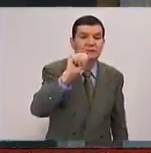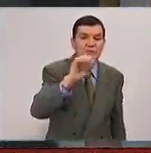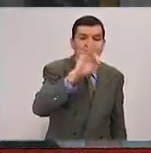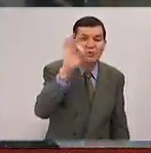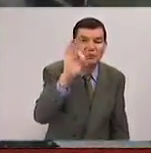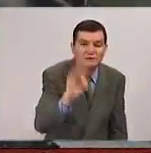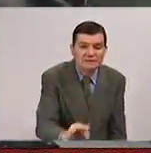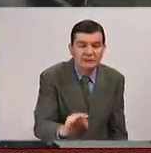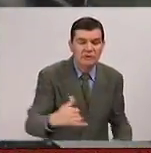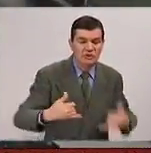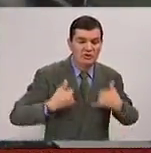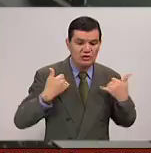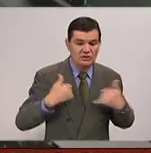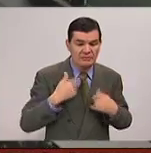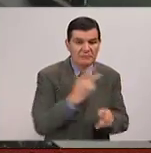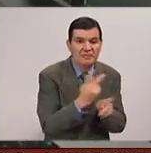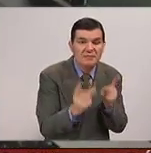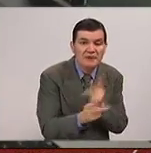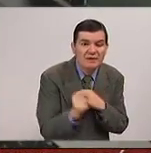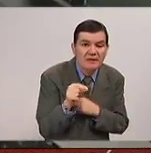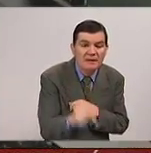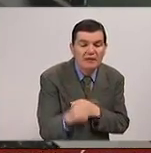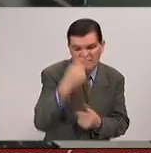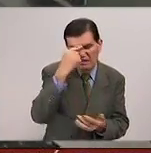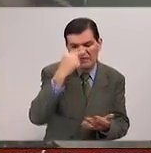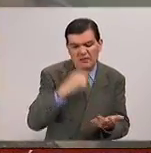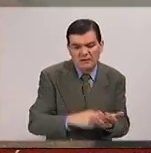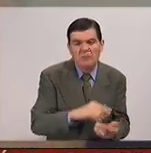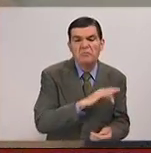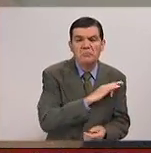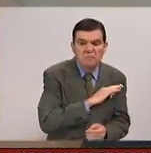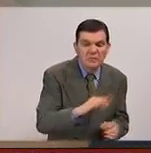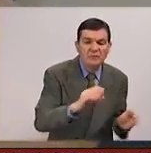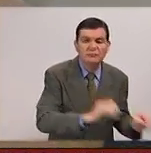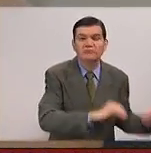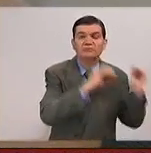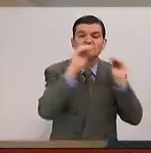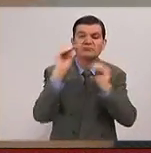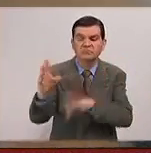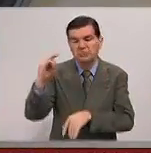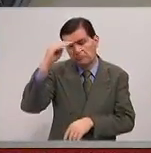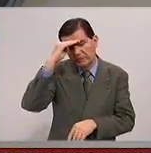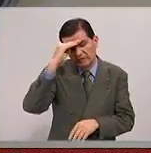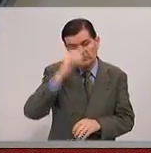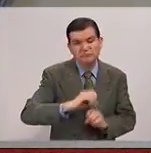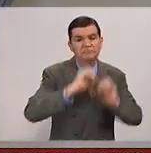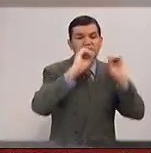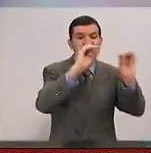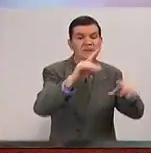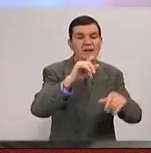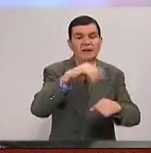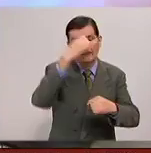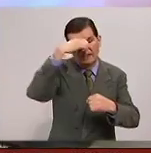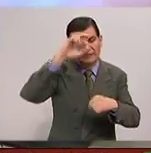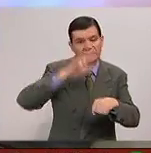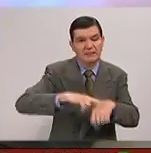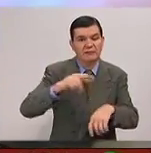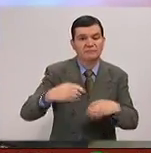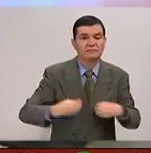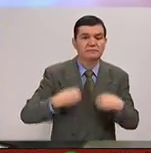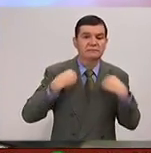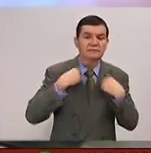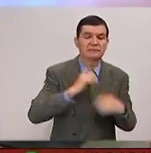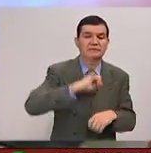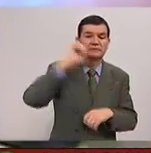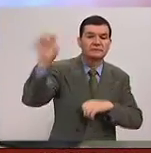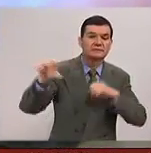79% de nuestros jóvenes preparatorianos creen que podrían o están pensando en irse a vivir fuera de México al extranjero. Y